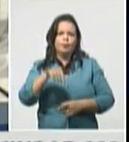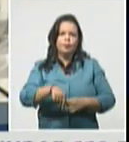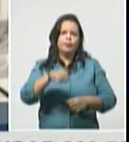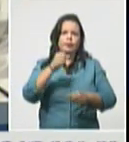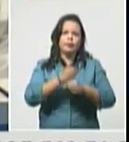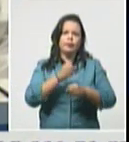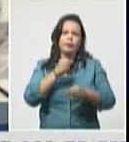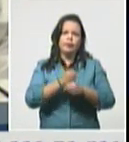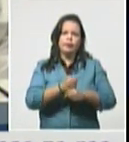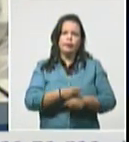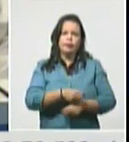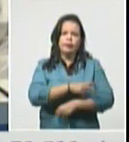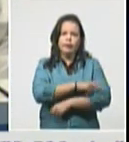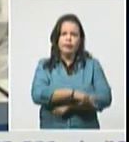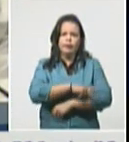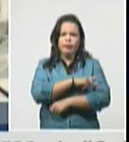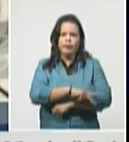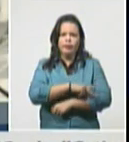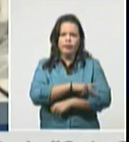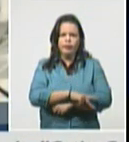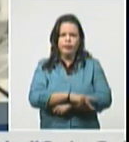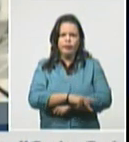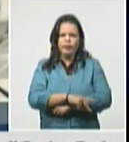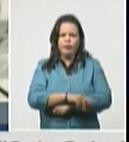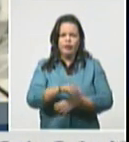en San Vicente, Islas Granadinas,